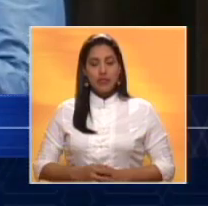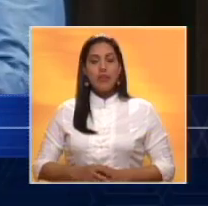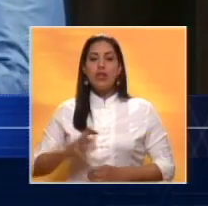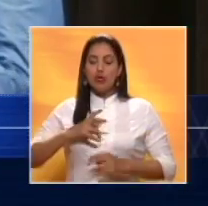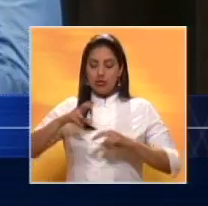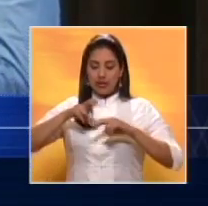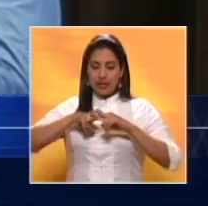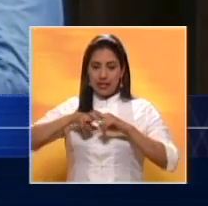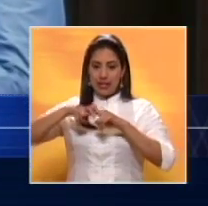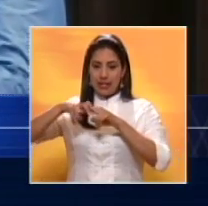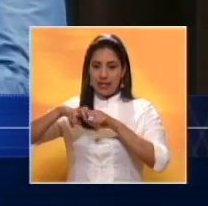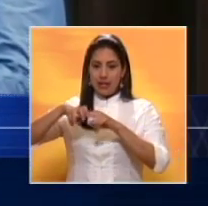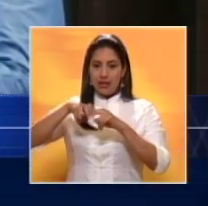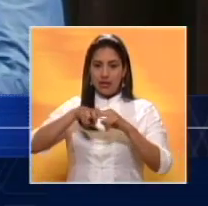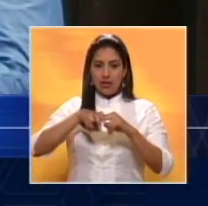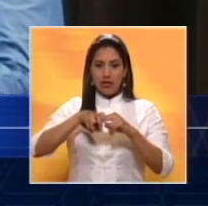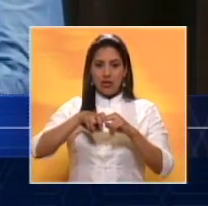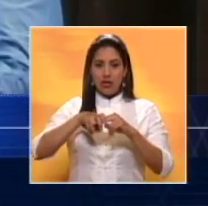sentarnos